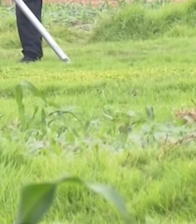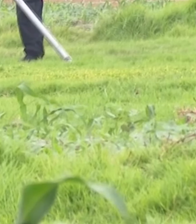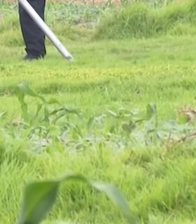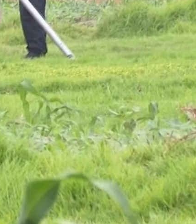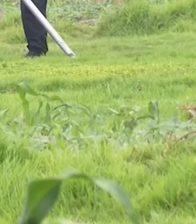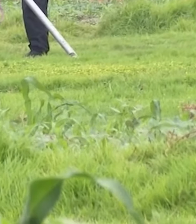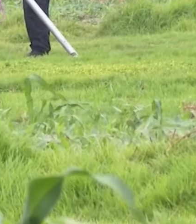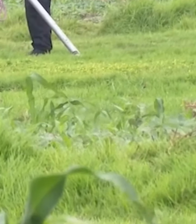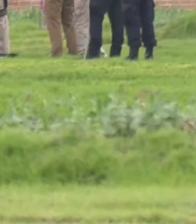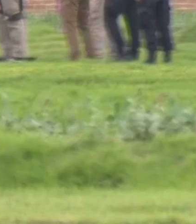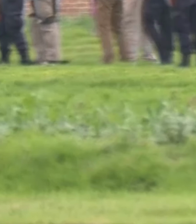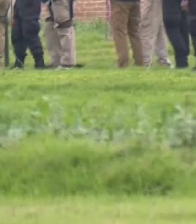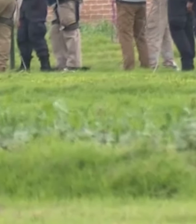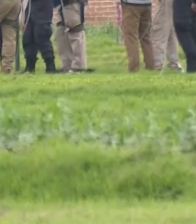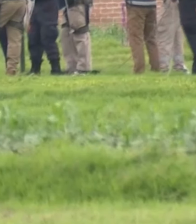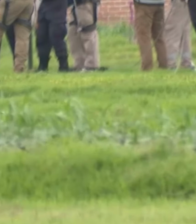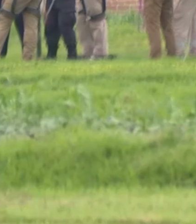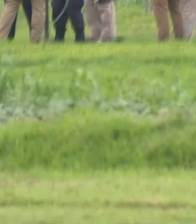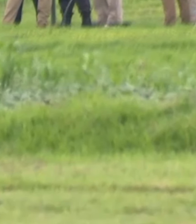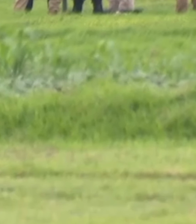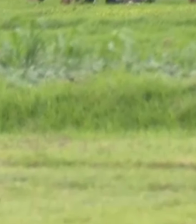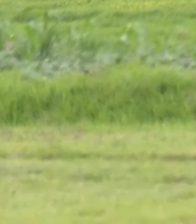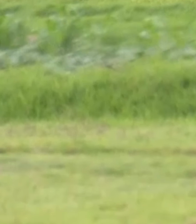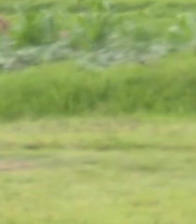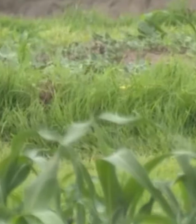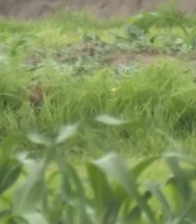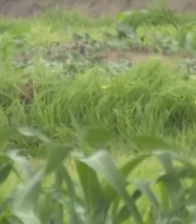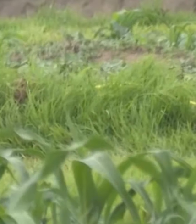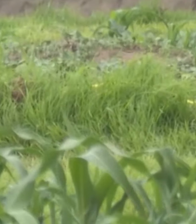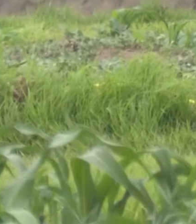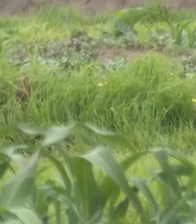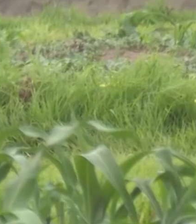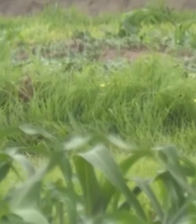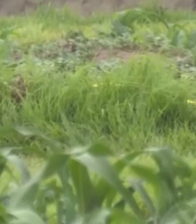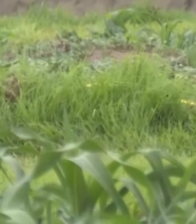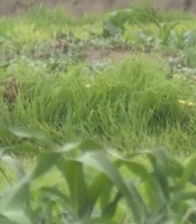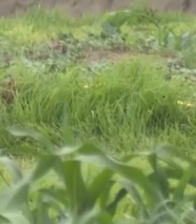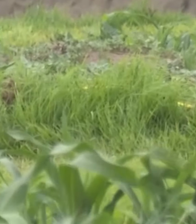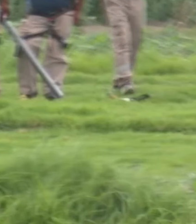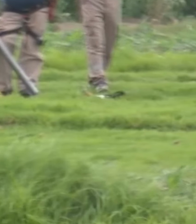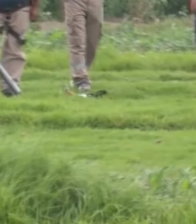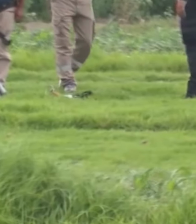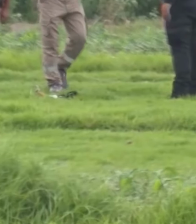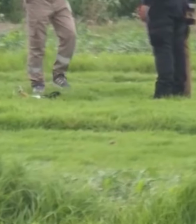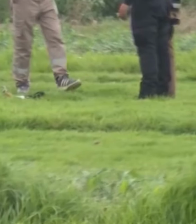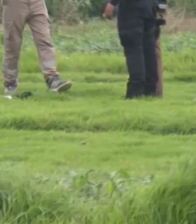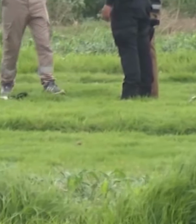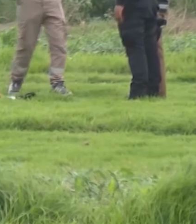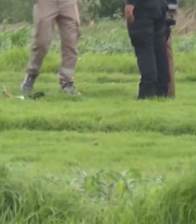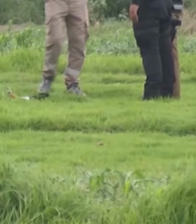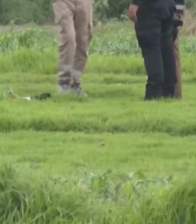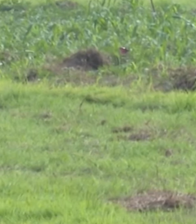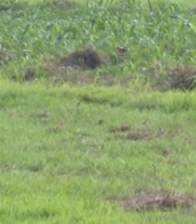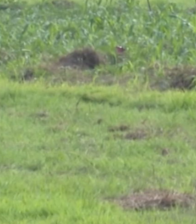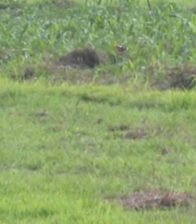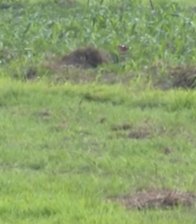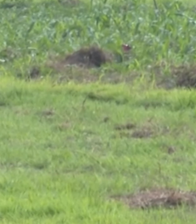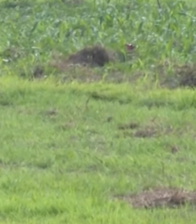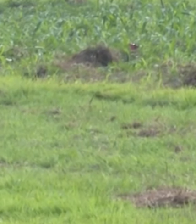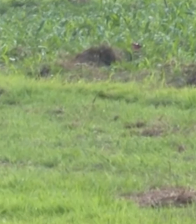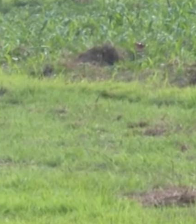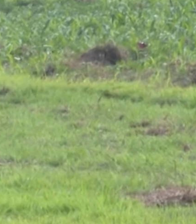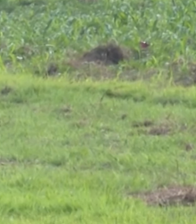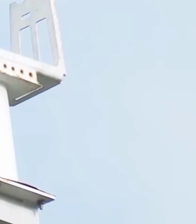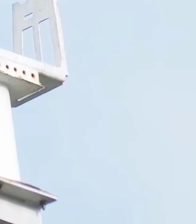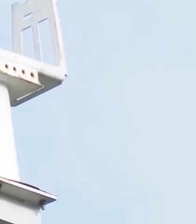de Unidad Politécnica de Integridad Social del IPN, para la contratación de los nuevos servicios y la designación de un